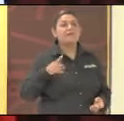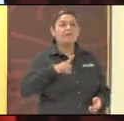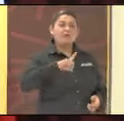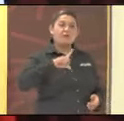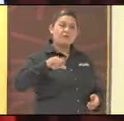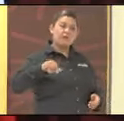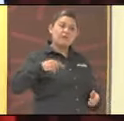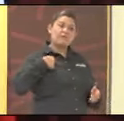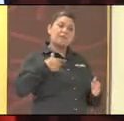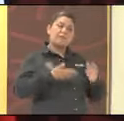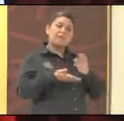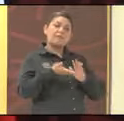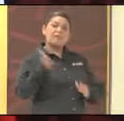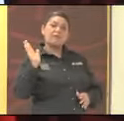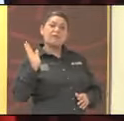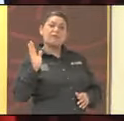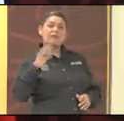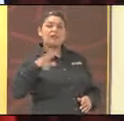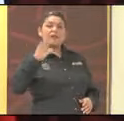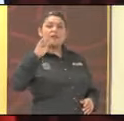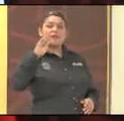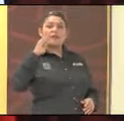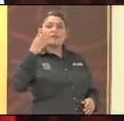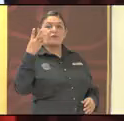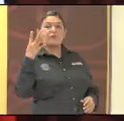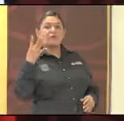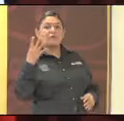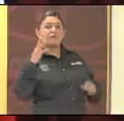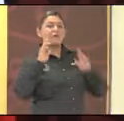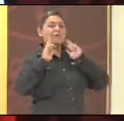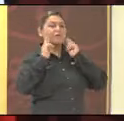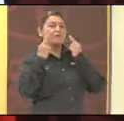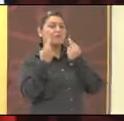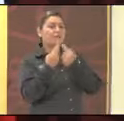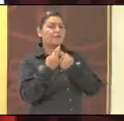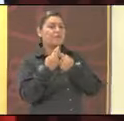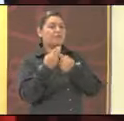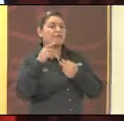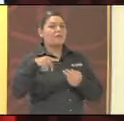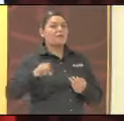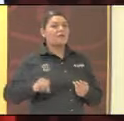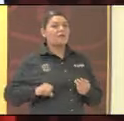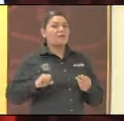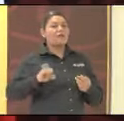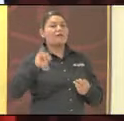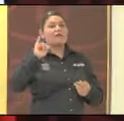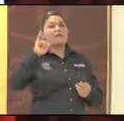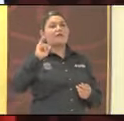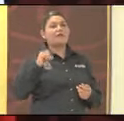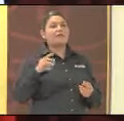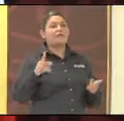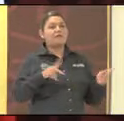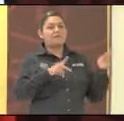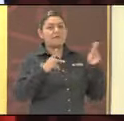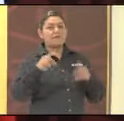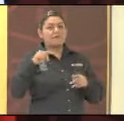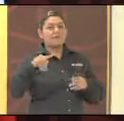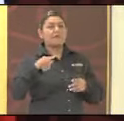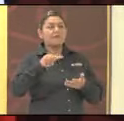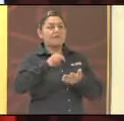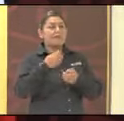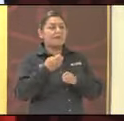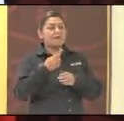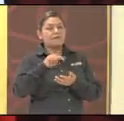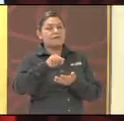me fui a la 94 reunión ordinaria de la Junta de Gobierno del Instituto Metropolitano de Planeación del Sur de Tamaulipas, el